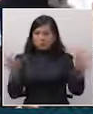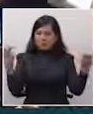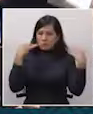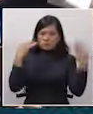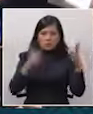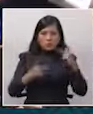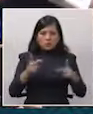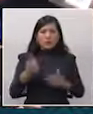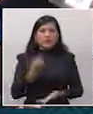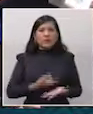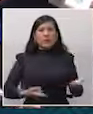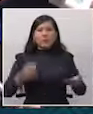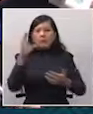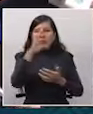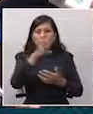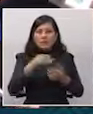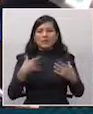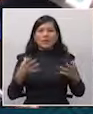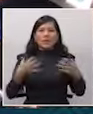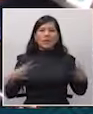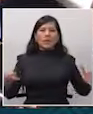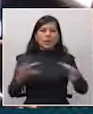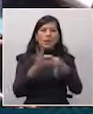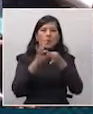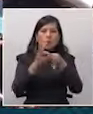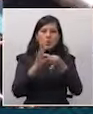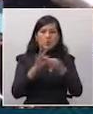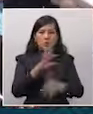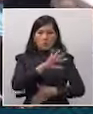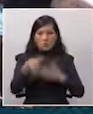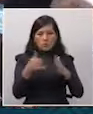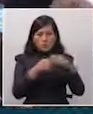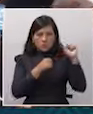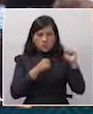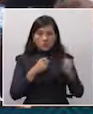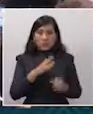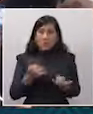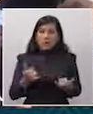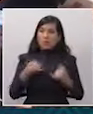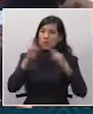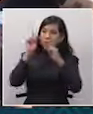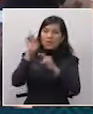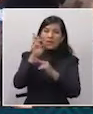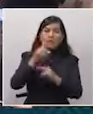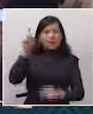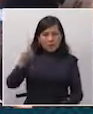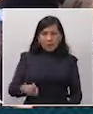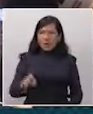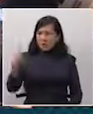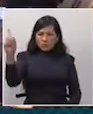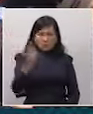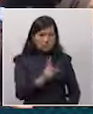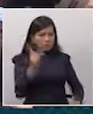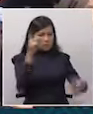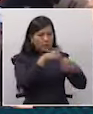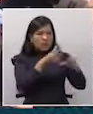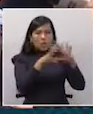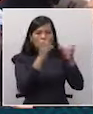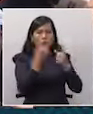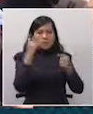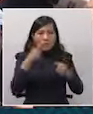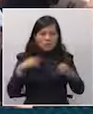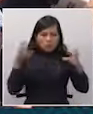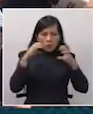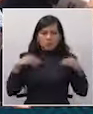¿Qué buscamos? La unidad de la militancia. Y por lo tanto, el compañero Evo debe asistir a ese Congreso Nacional, debe buscar la unidad